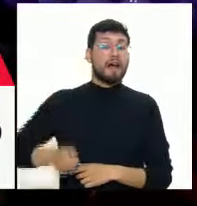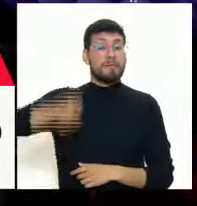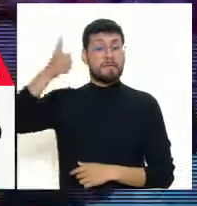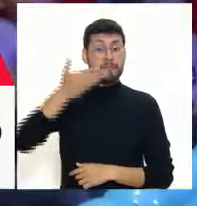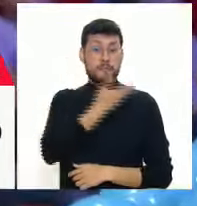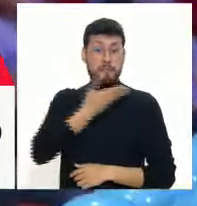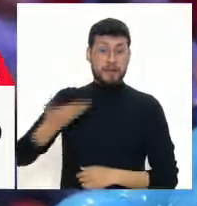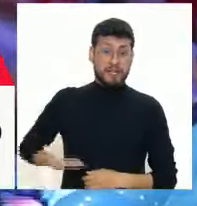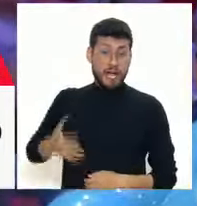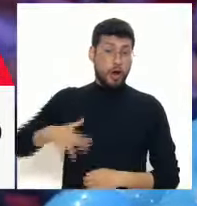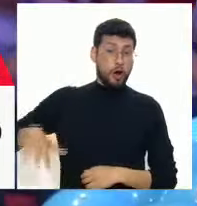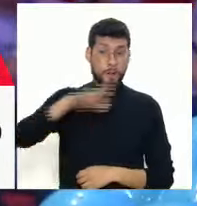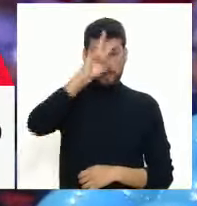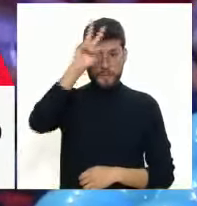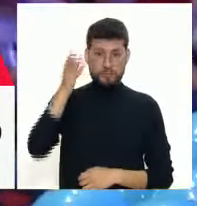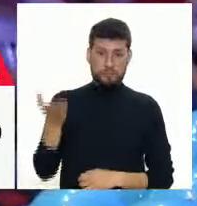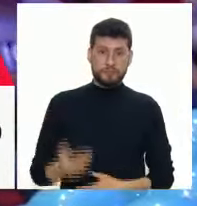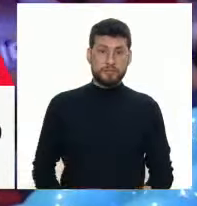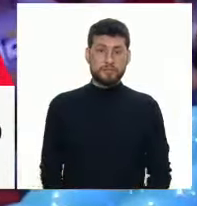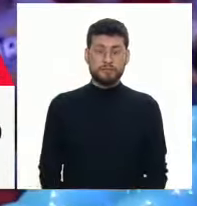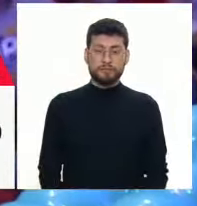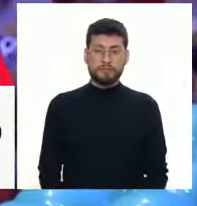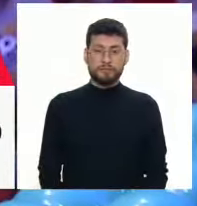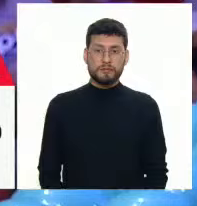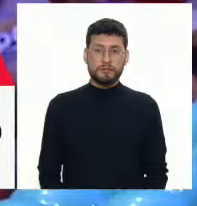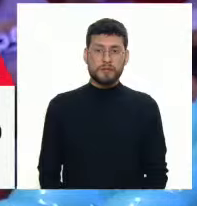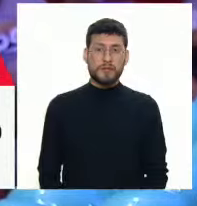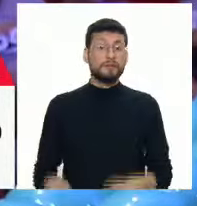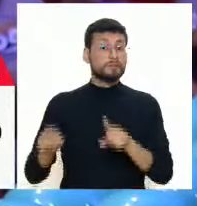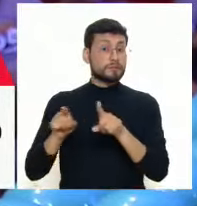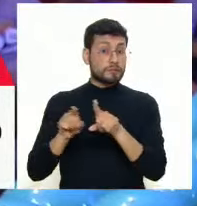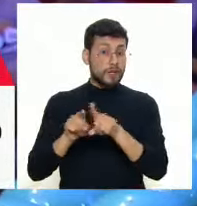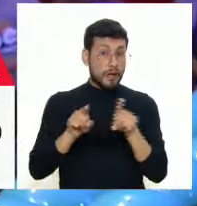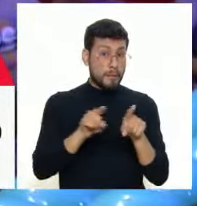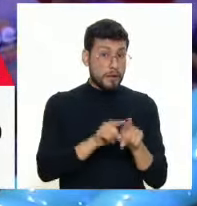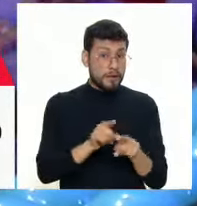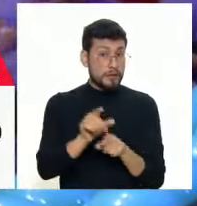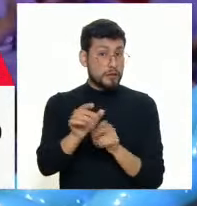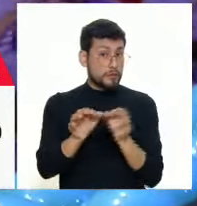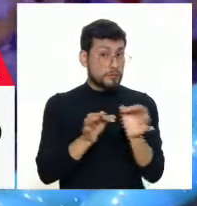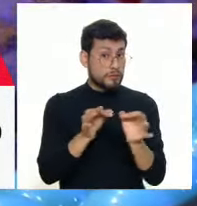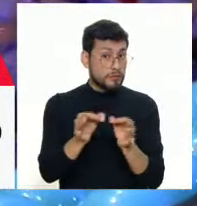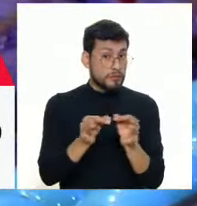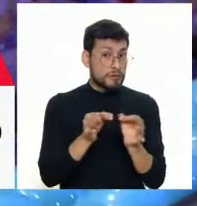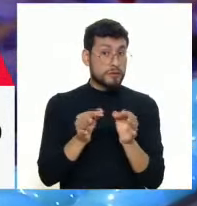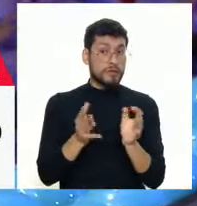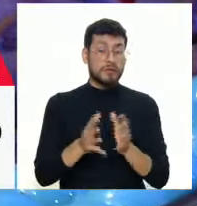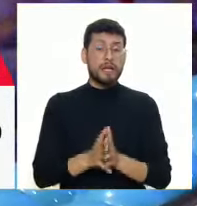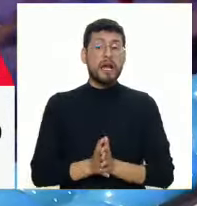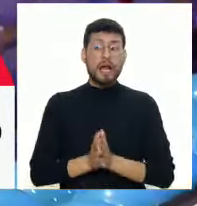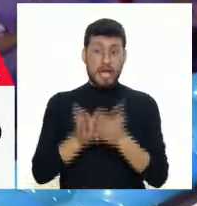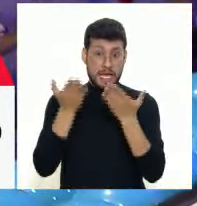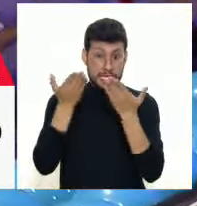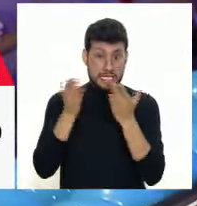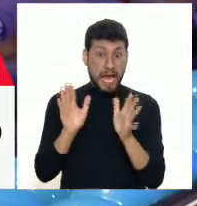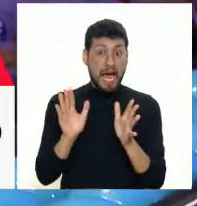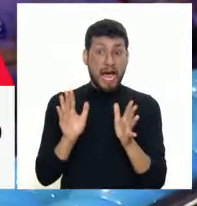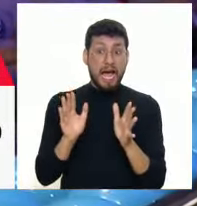jefa de Estado. Además, hay que señalar que han